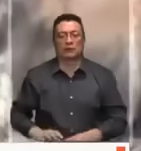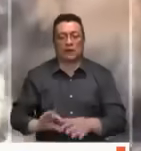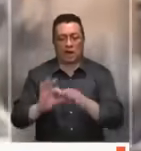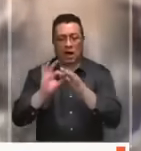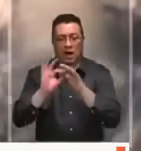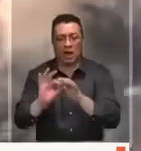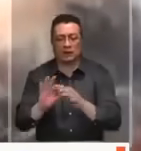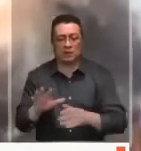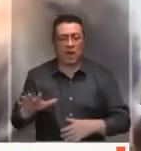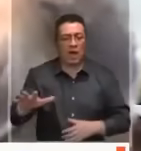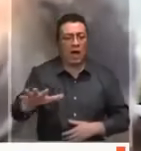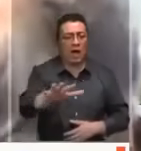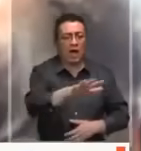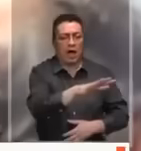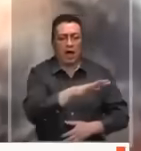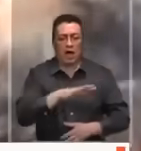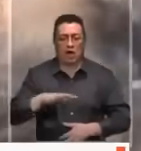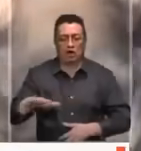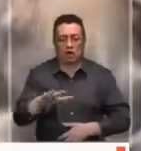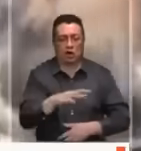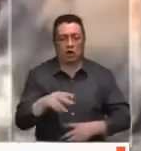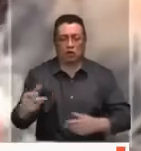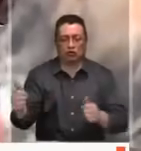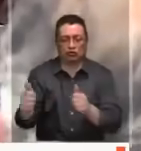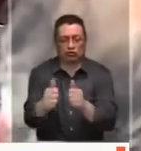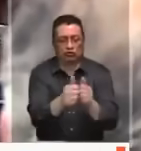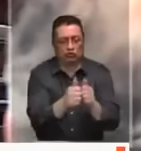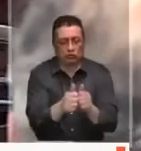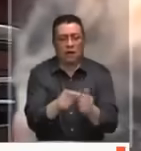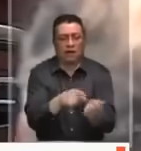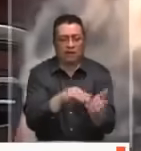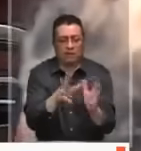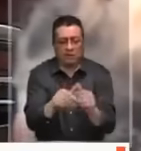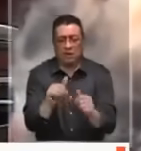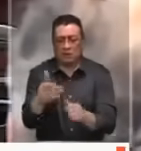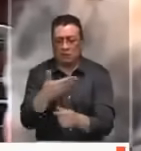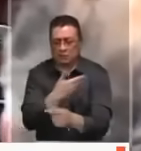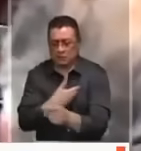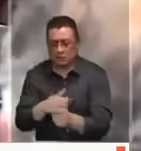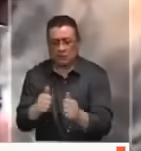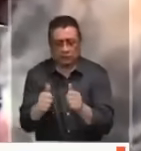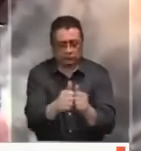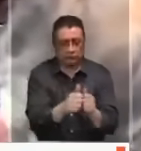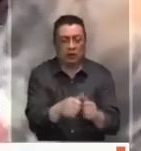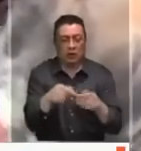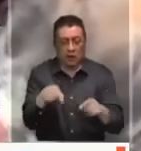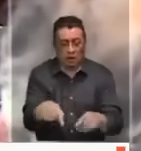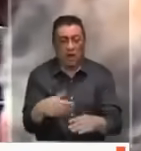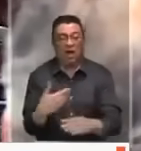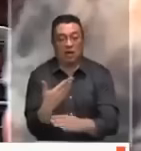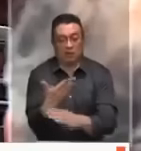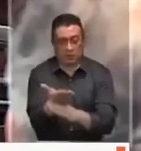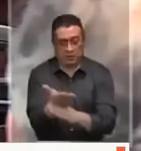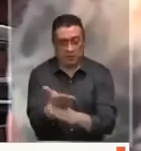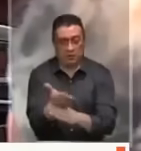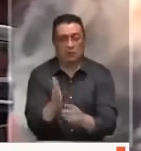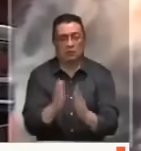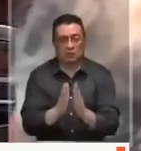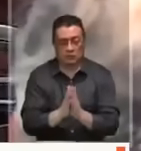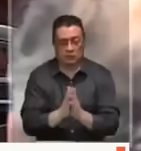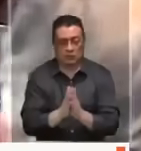a todos quienes han acompañado a la familia y al presidente. Y les pedimos ahora que